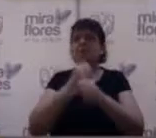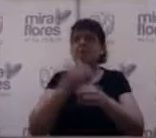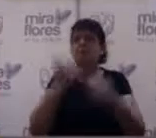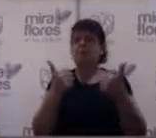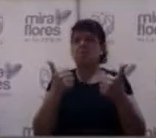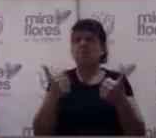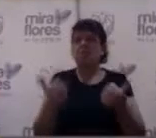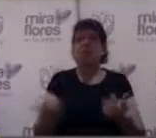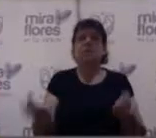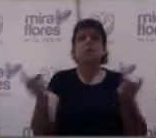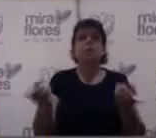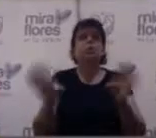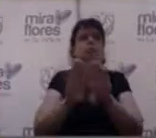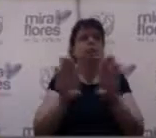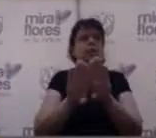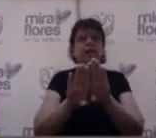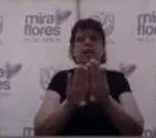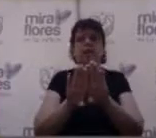del ejercicio.